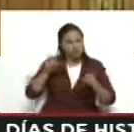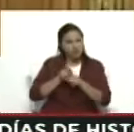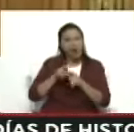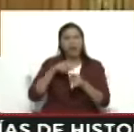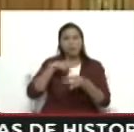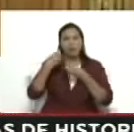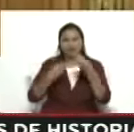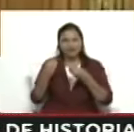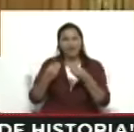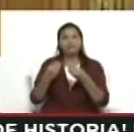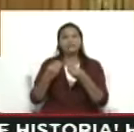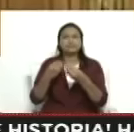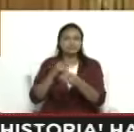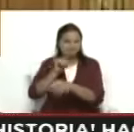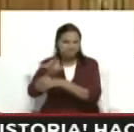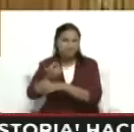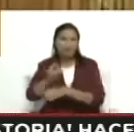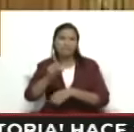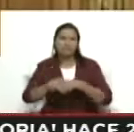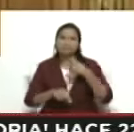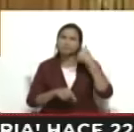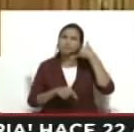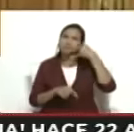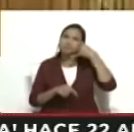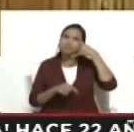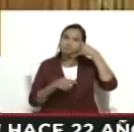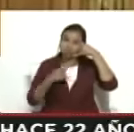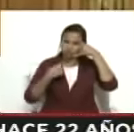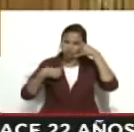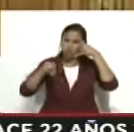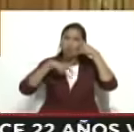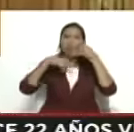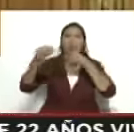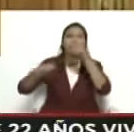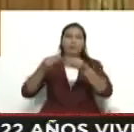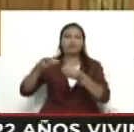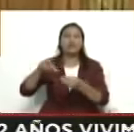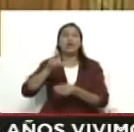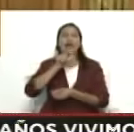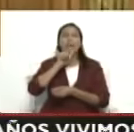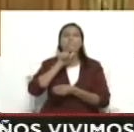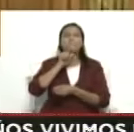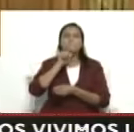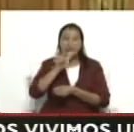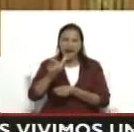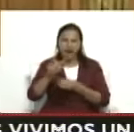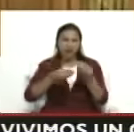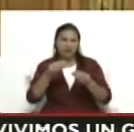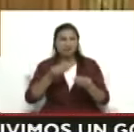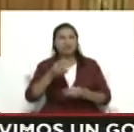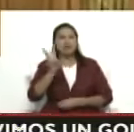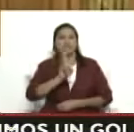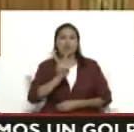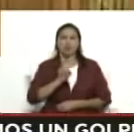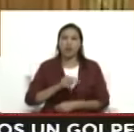Así le dije. Los voy a hacer pagar el daño que le han hecho a este país los dueños de los medios.